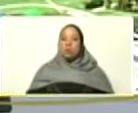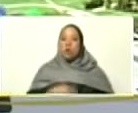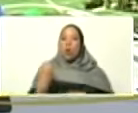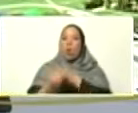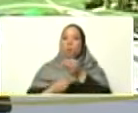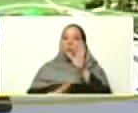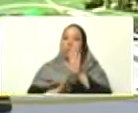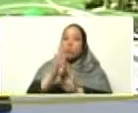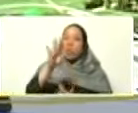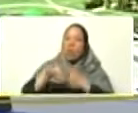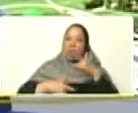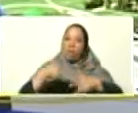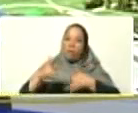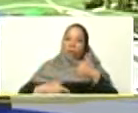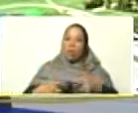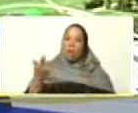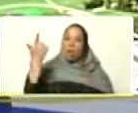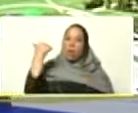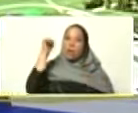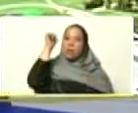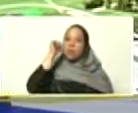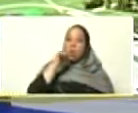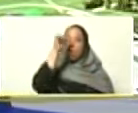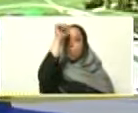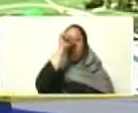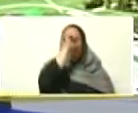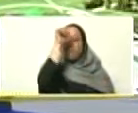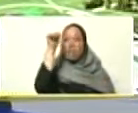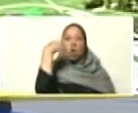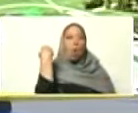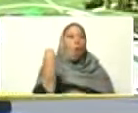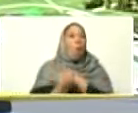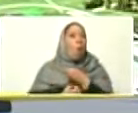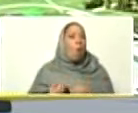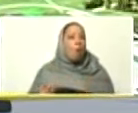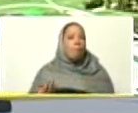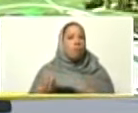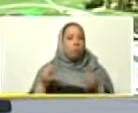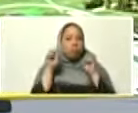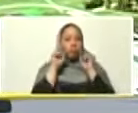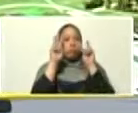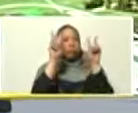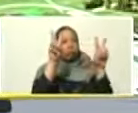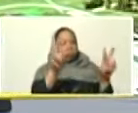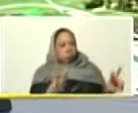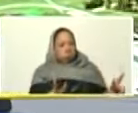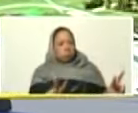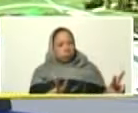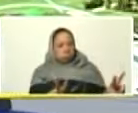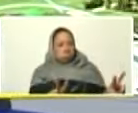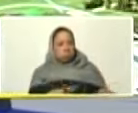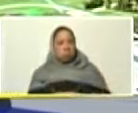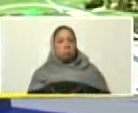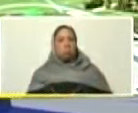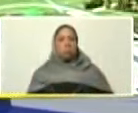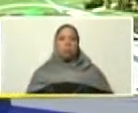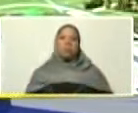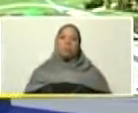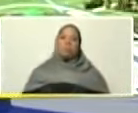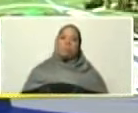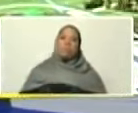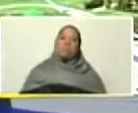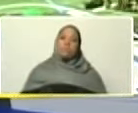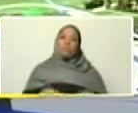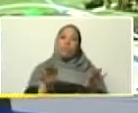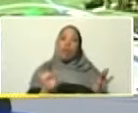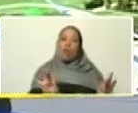esa jornada ahorita, el fin de semana. Yo las vi, sábado y domingo las vi a ustedes, ¿no? Al equipo especial